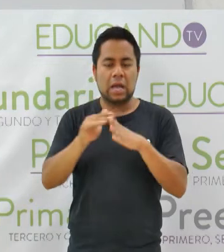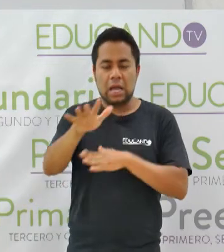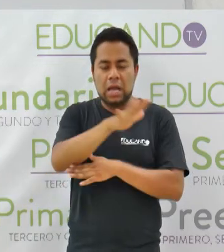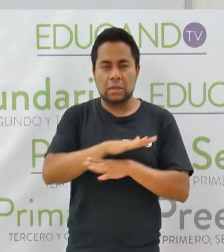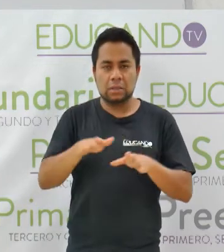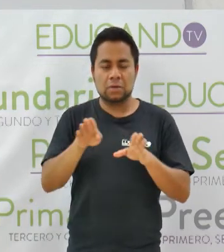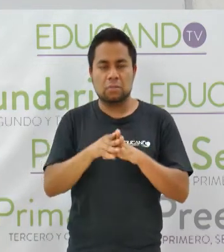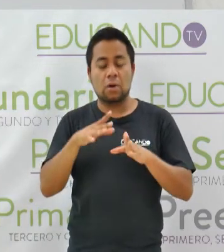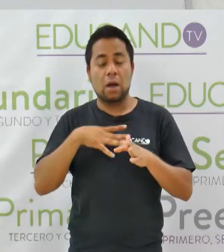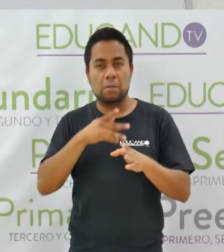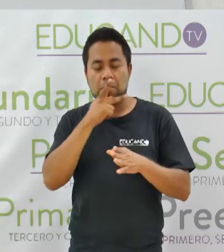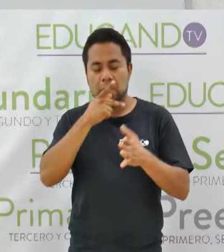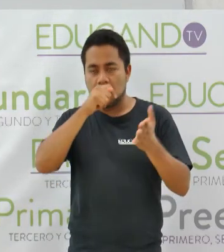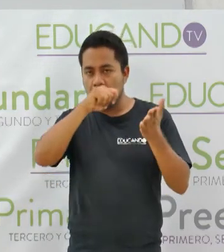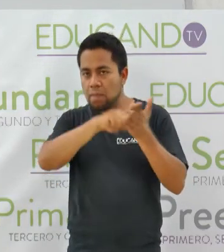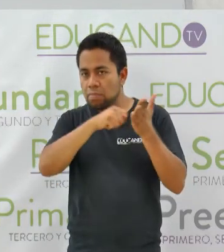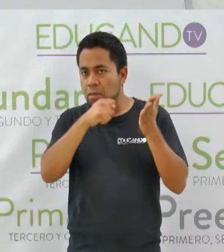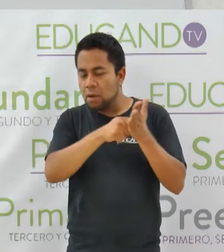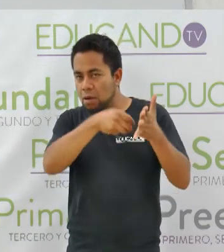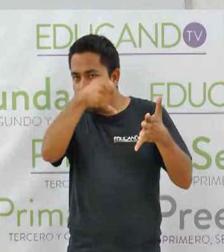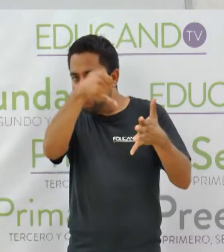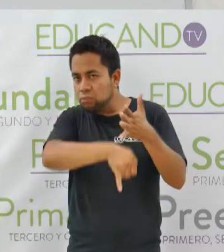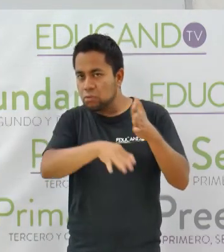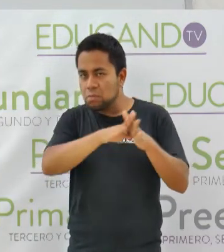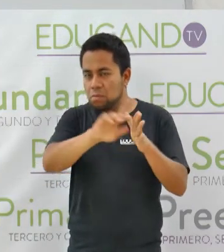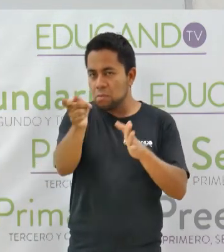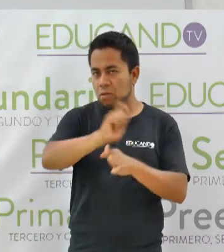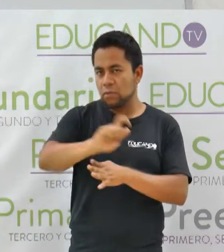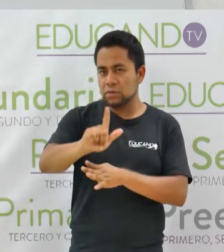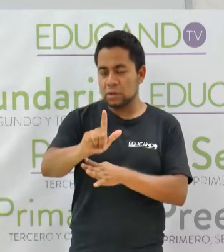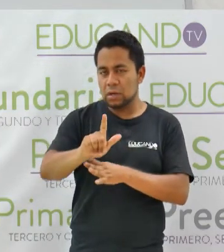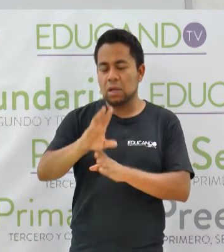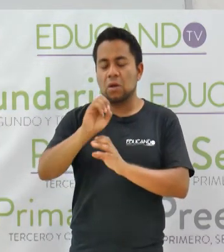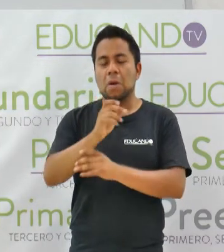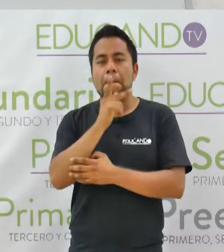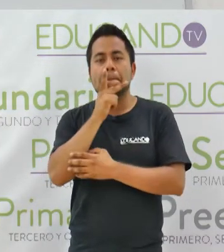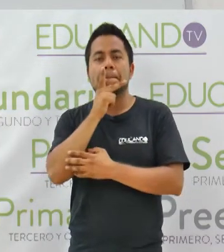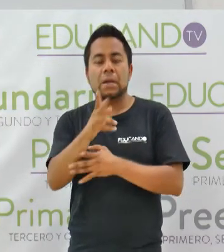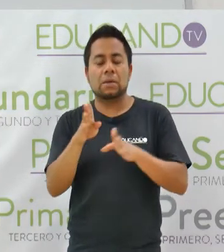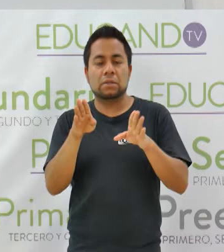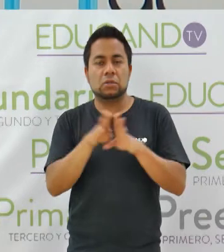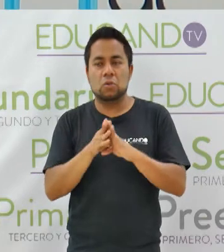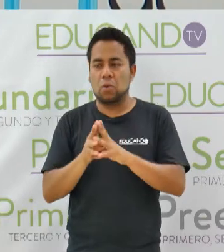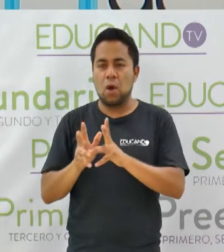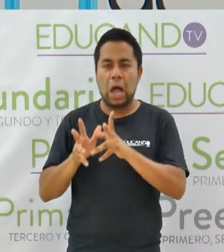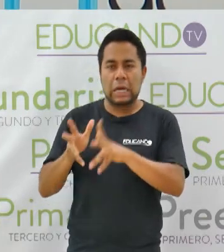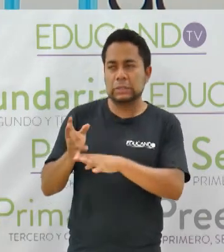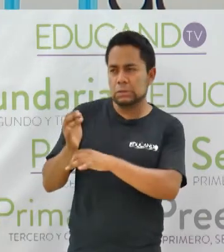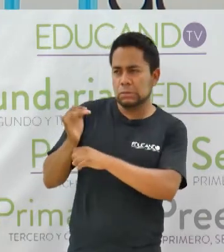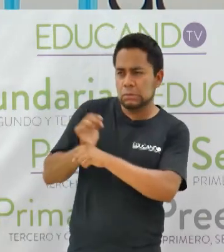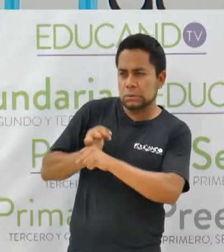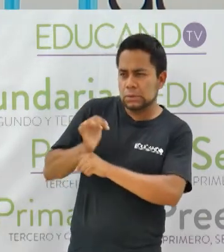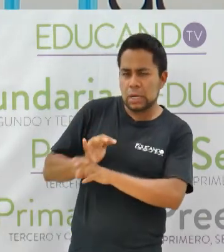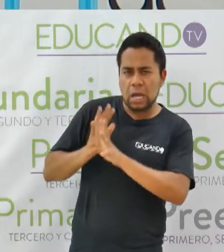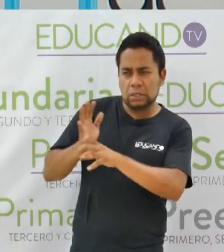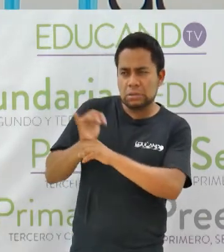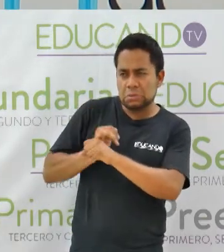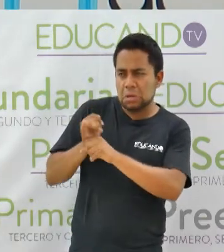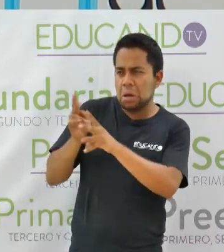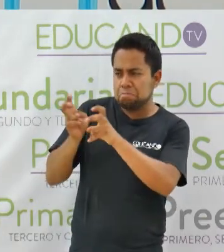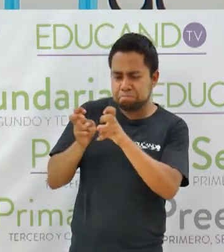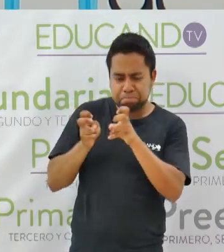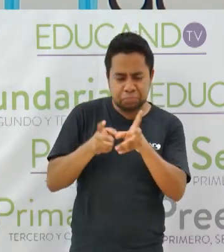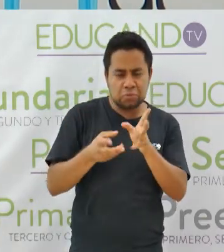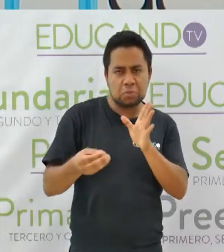permite tener tecnicismos, lo que ya habíamos hablado, o palabras que son tal cual la investigación y que